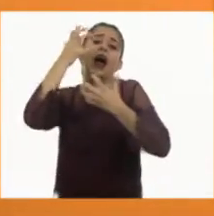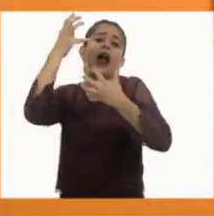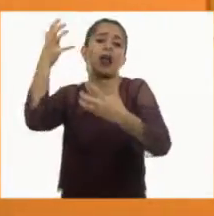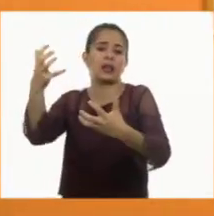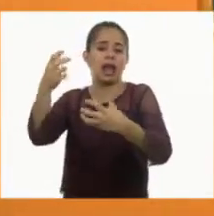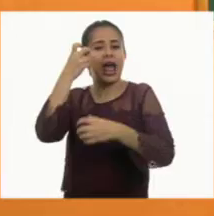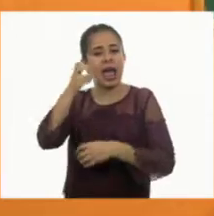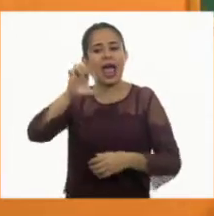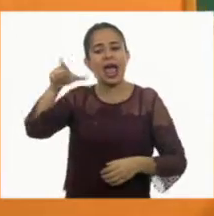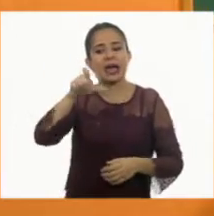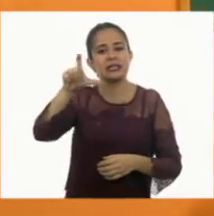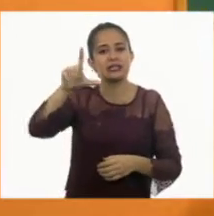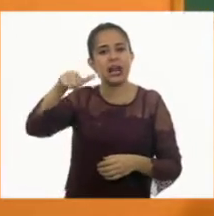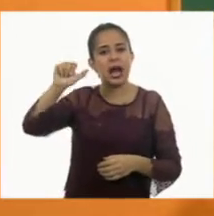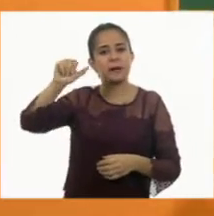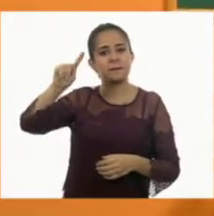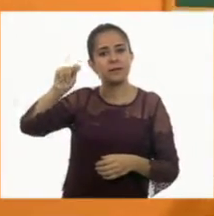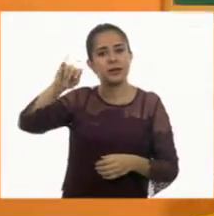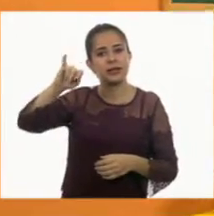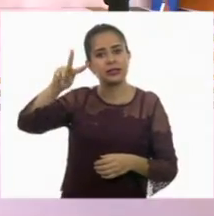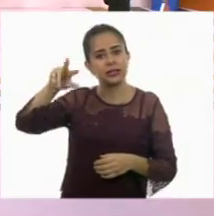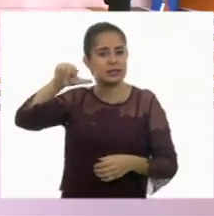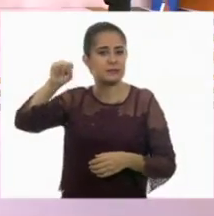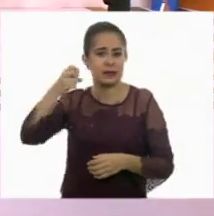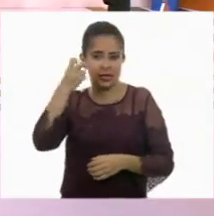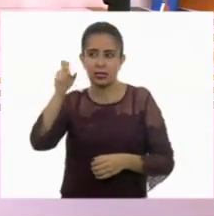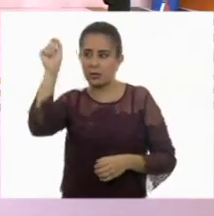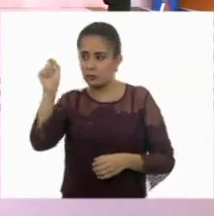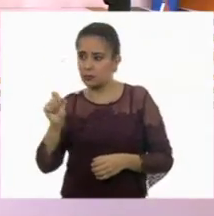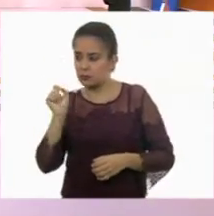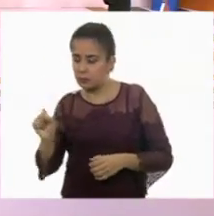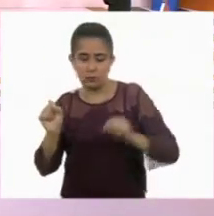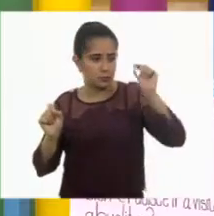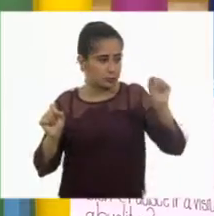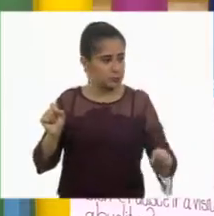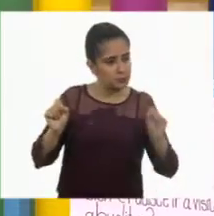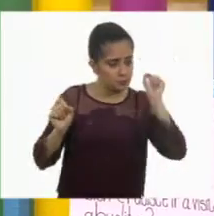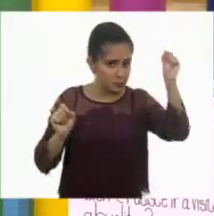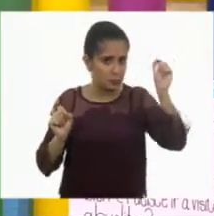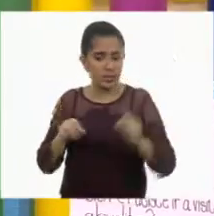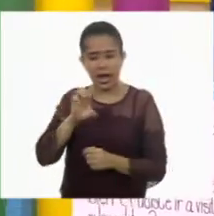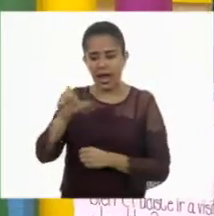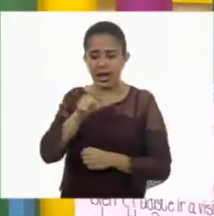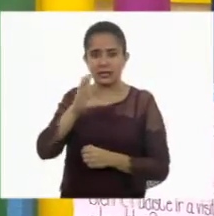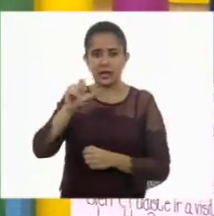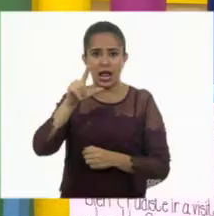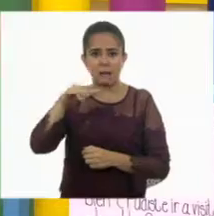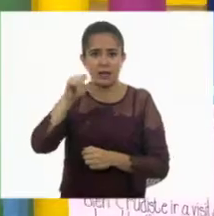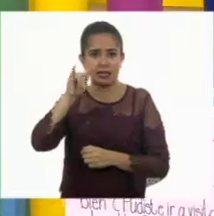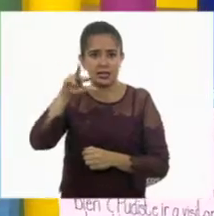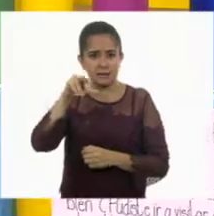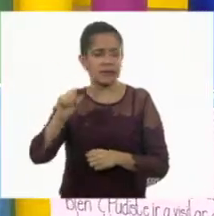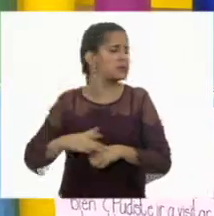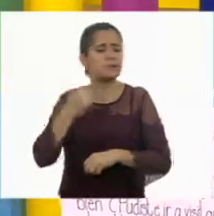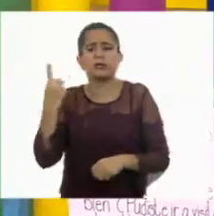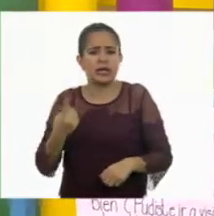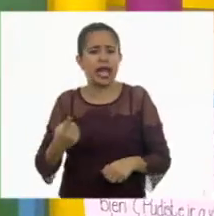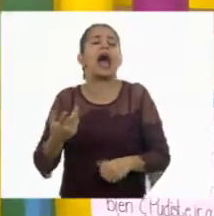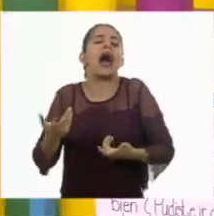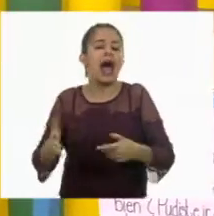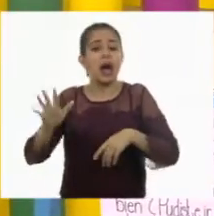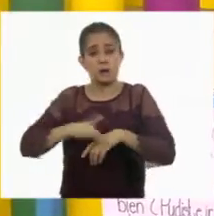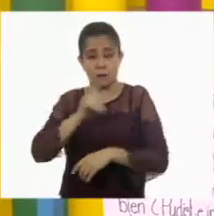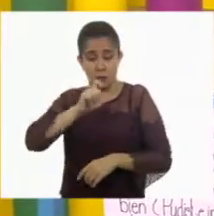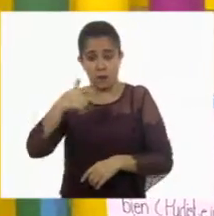llaman exclamativas. ¿Por qué? ¿Tú me puedes dar una idea por qué se llaman exclamativas? ¡Claro que sí! Porque hay que